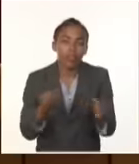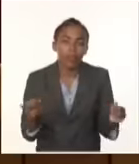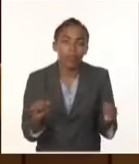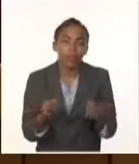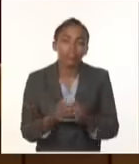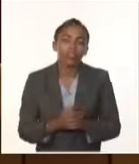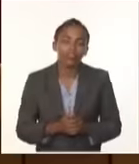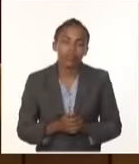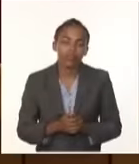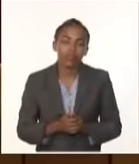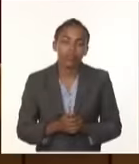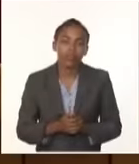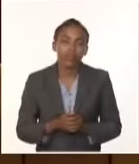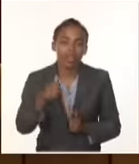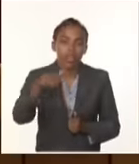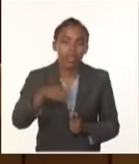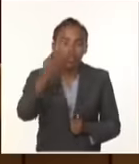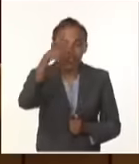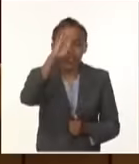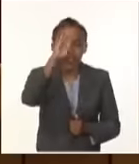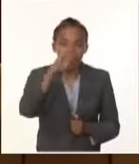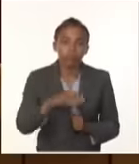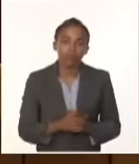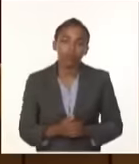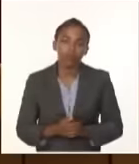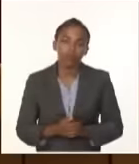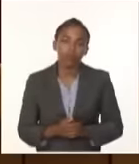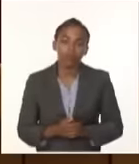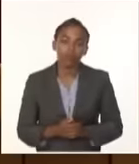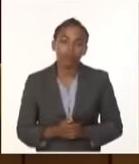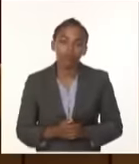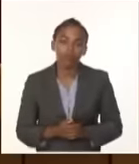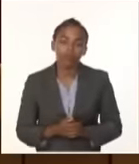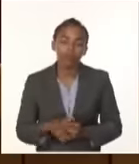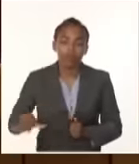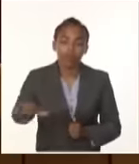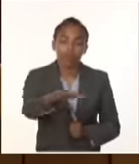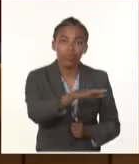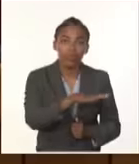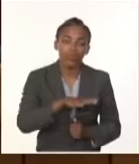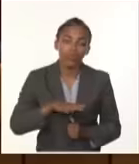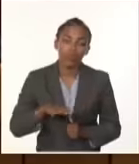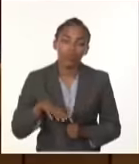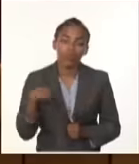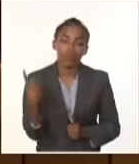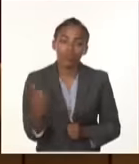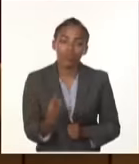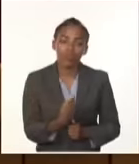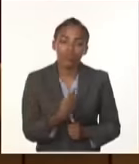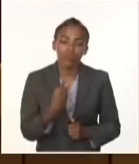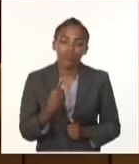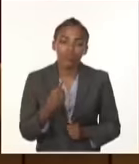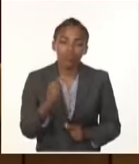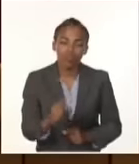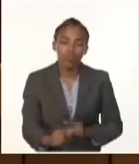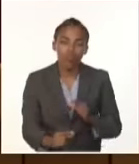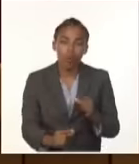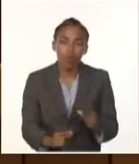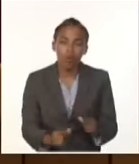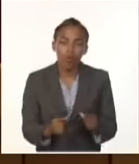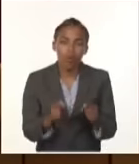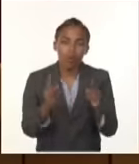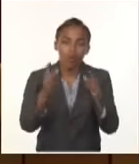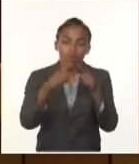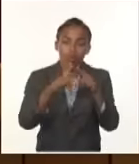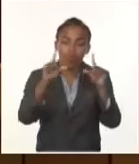de injusticia en nuestra región. Compatriotas, estamos recorriendo palmo a palmo toda Cuba.